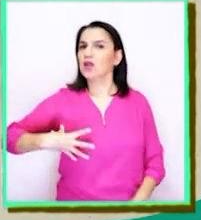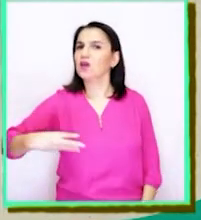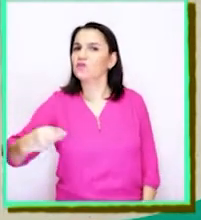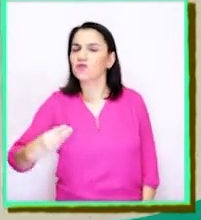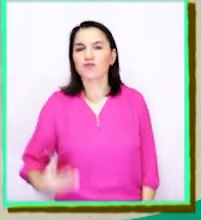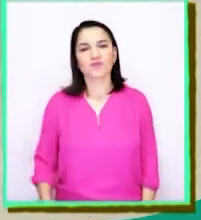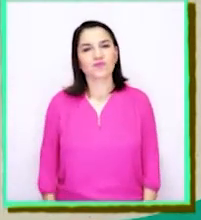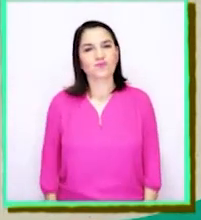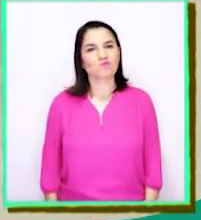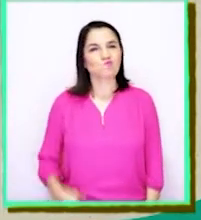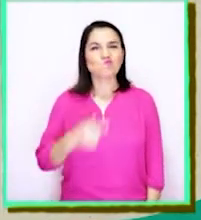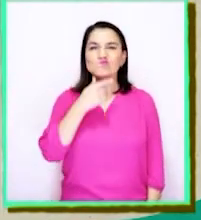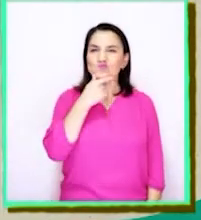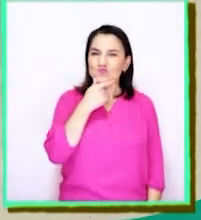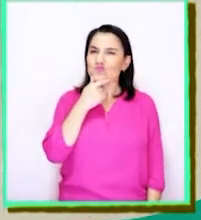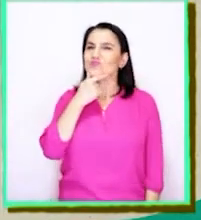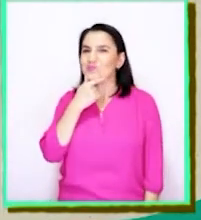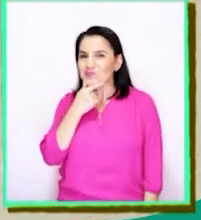se reproducen?